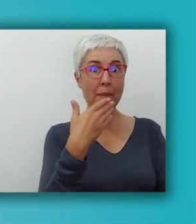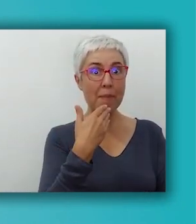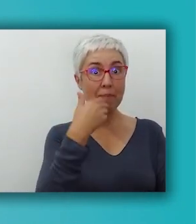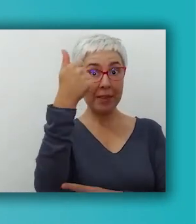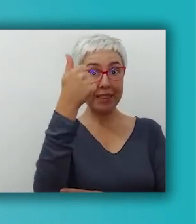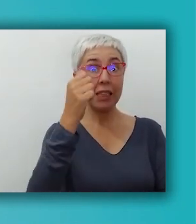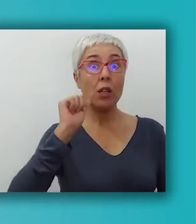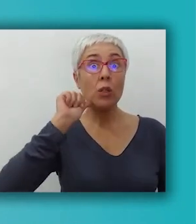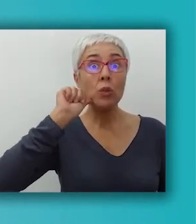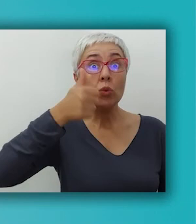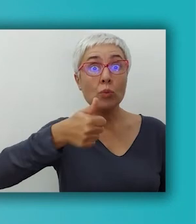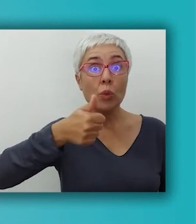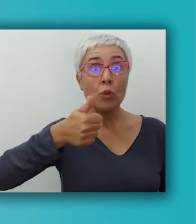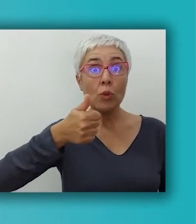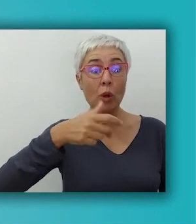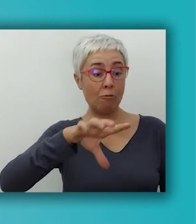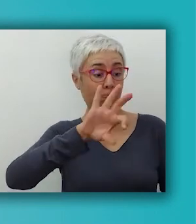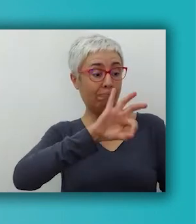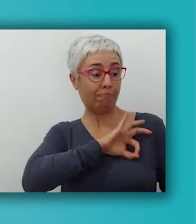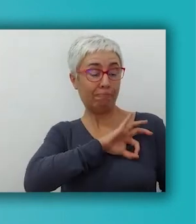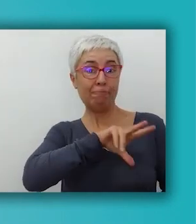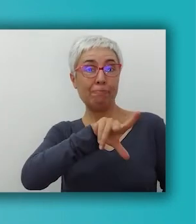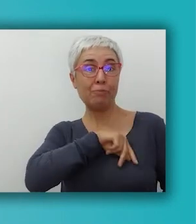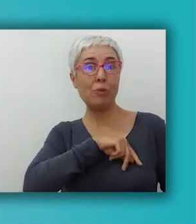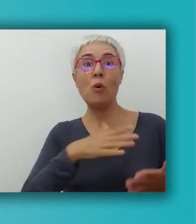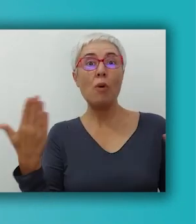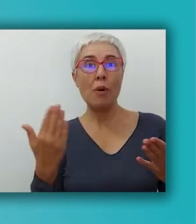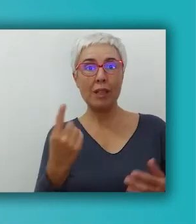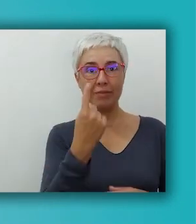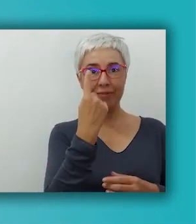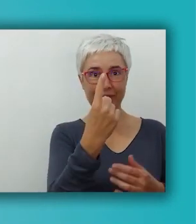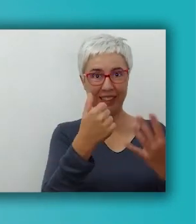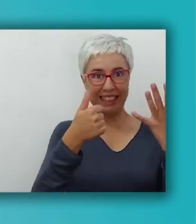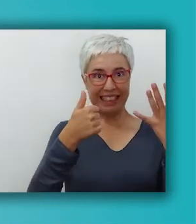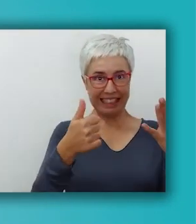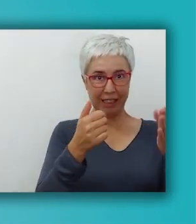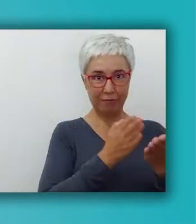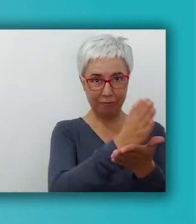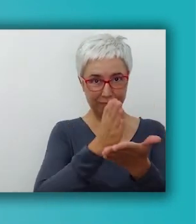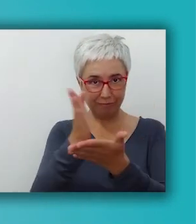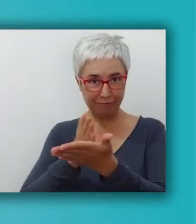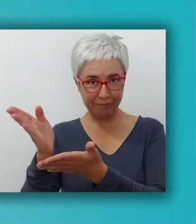perdáis. Mañana sabremos quién es el ganador de esta competición de Impact Pitches en el Impact Forum.